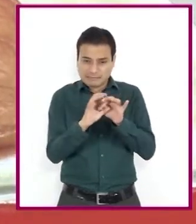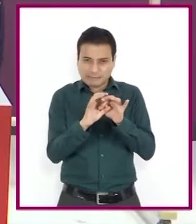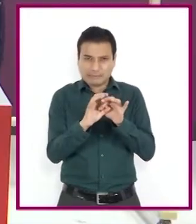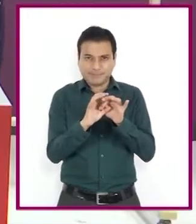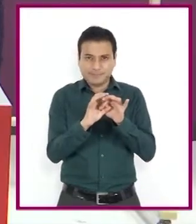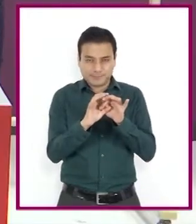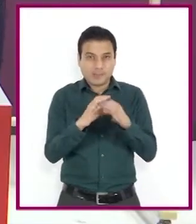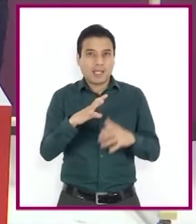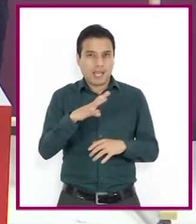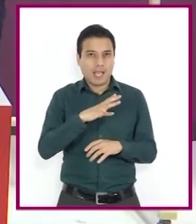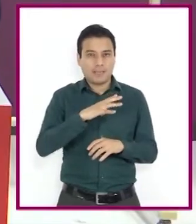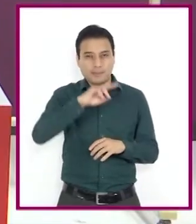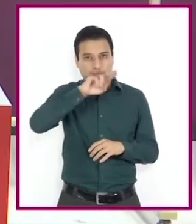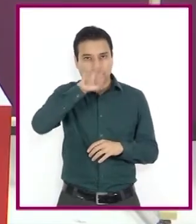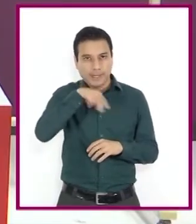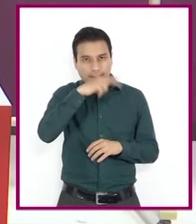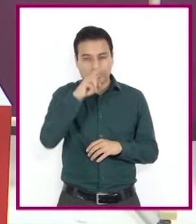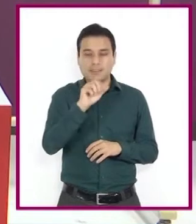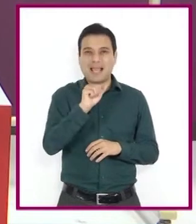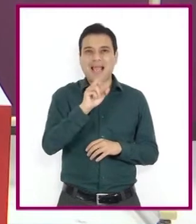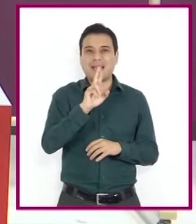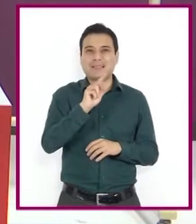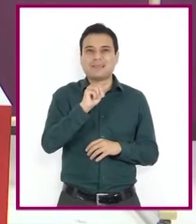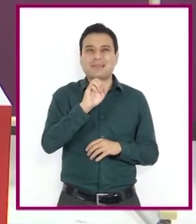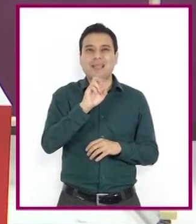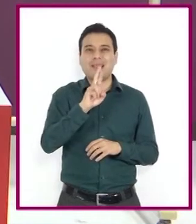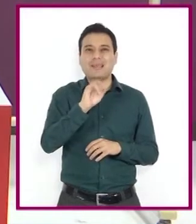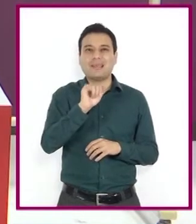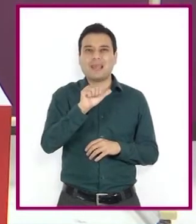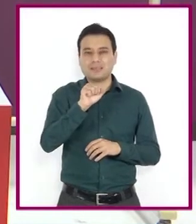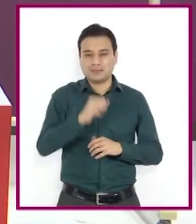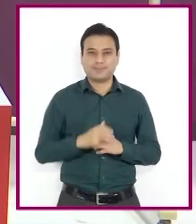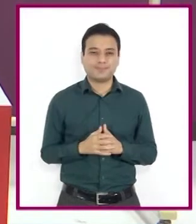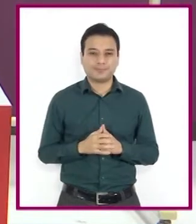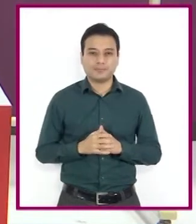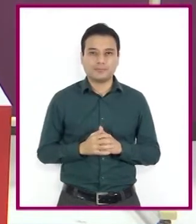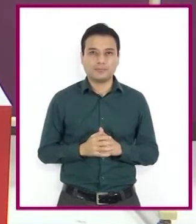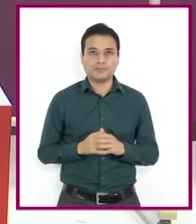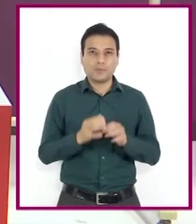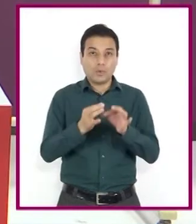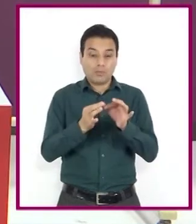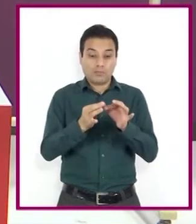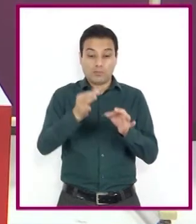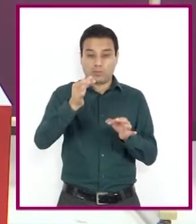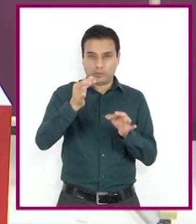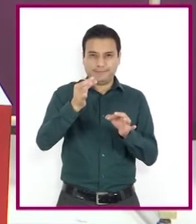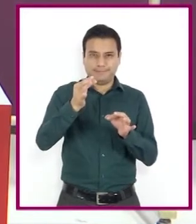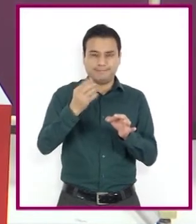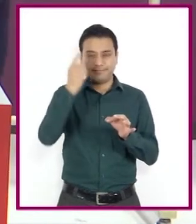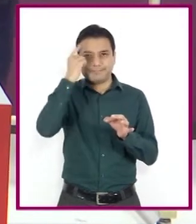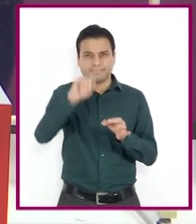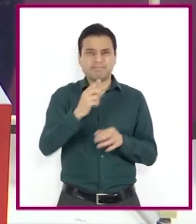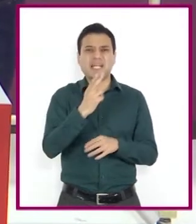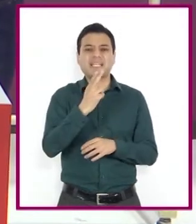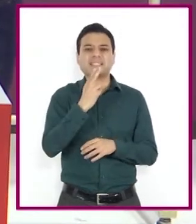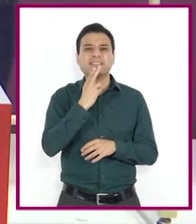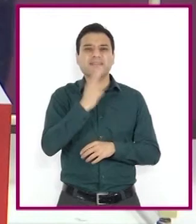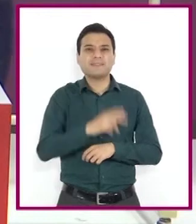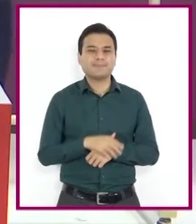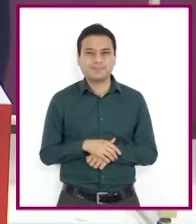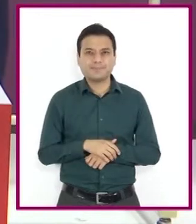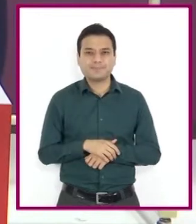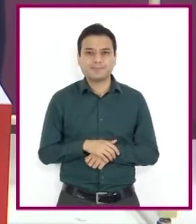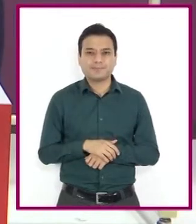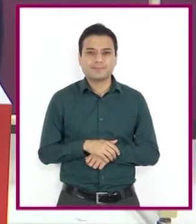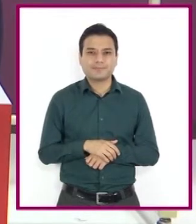venas principales y arterias. Ahora con el popote localizaremos las partes en las